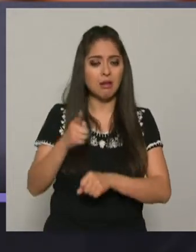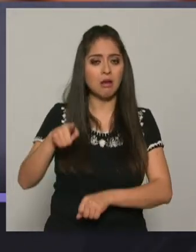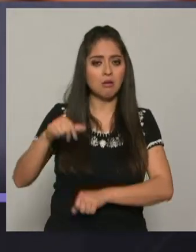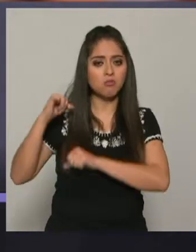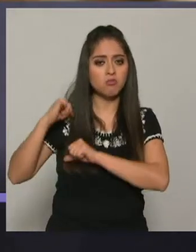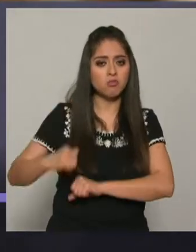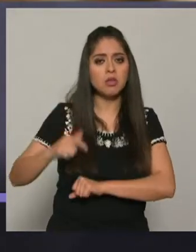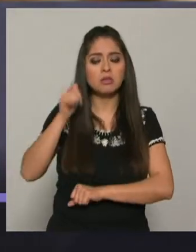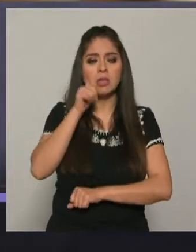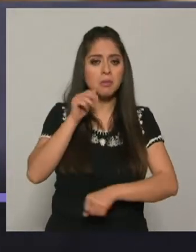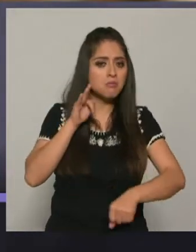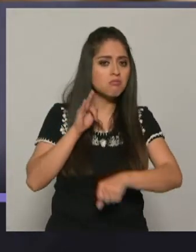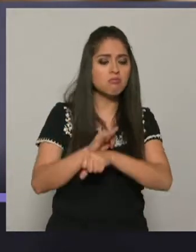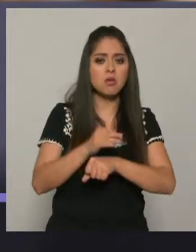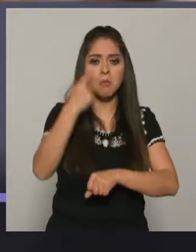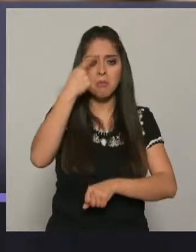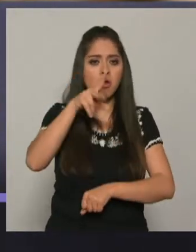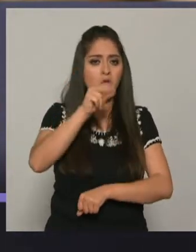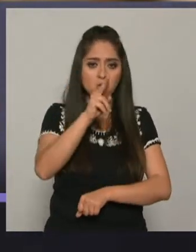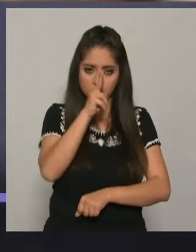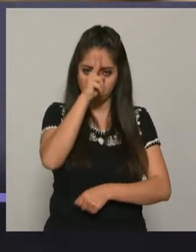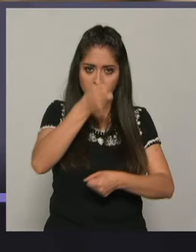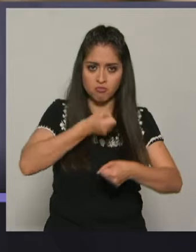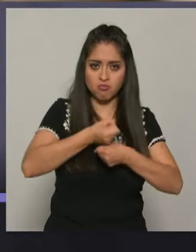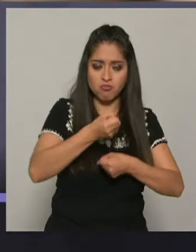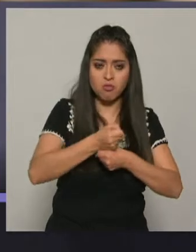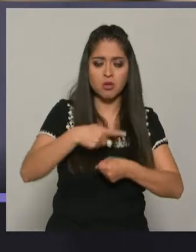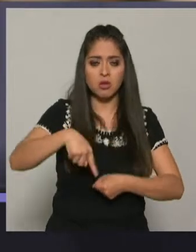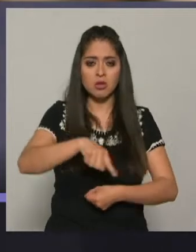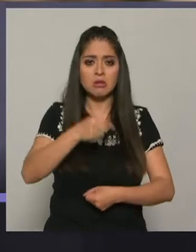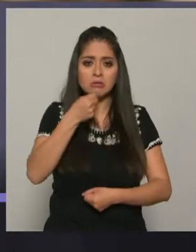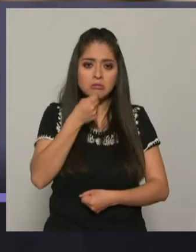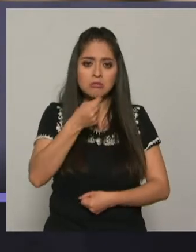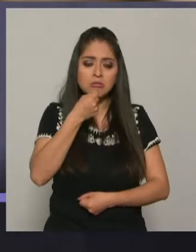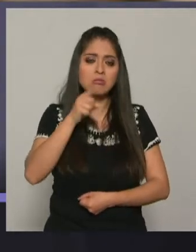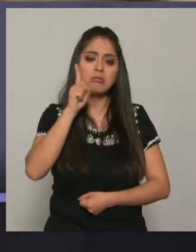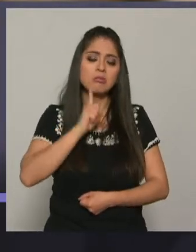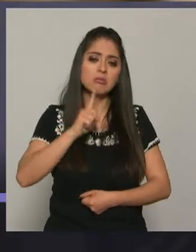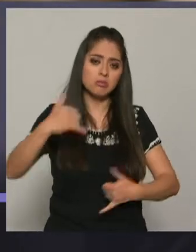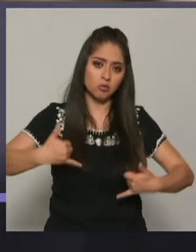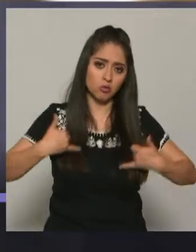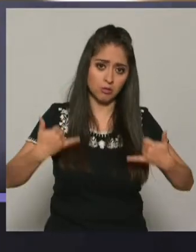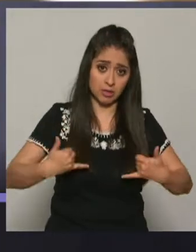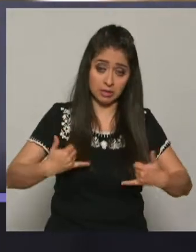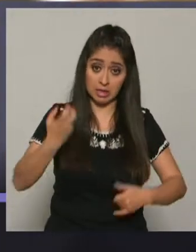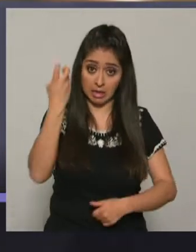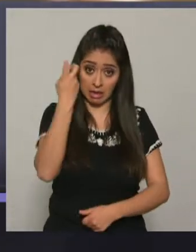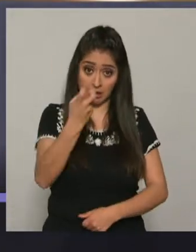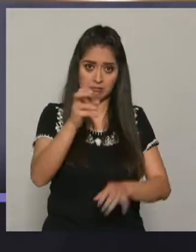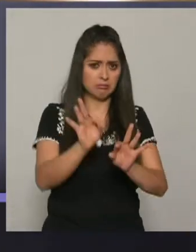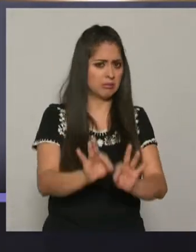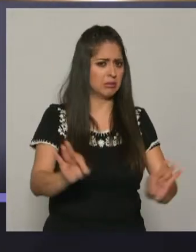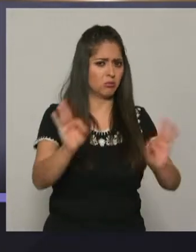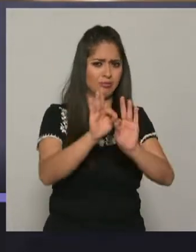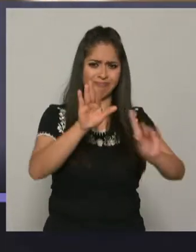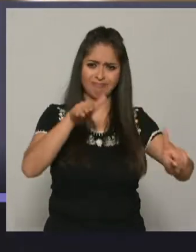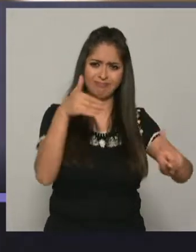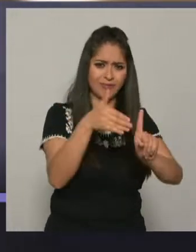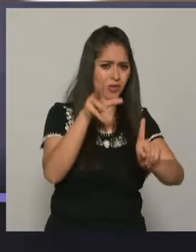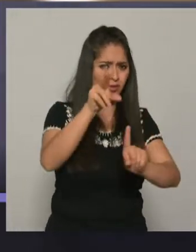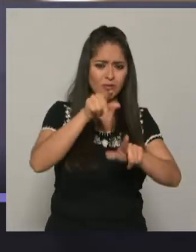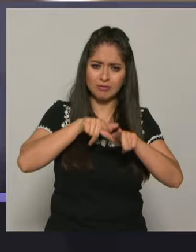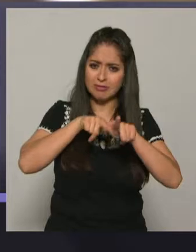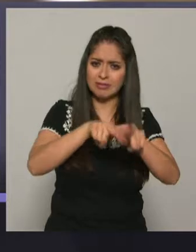Prevención de todo tipo de violencia para niños, niñas y adolescentes y es una prioridad prevenir justamente eso, las